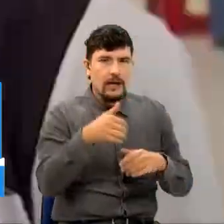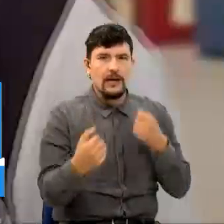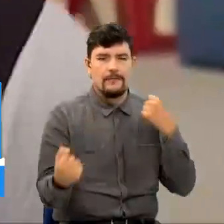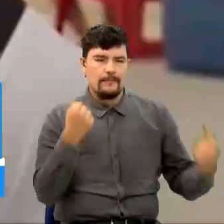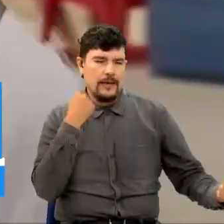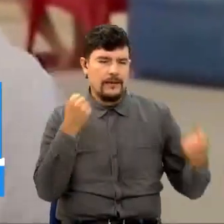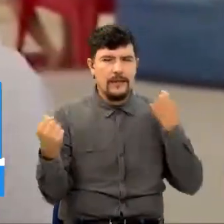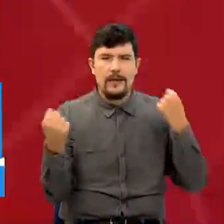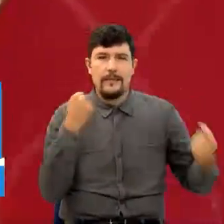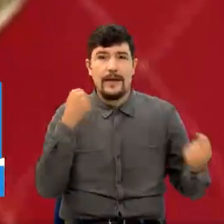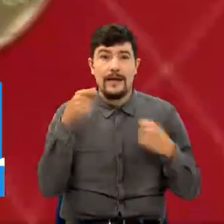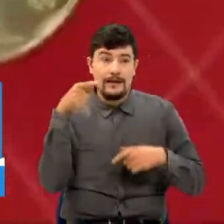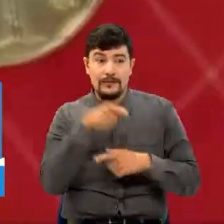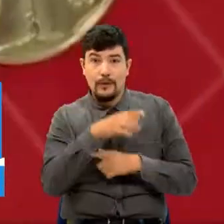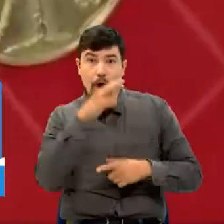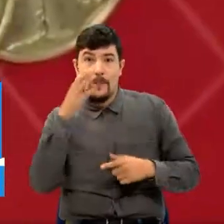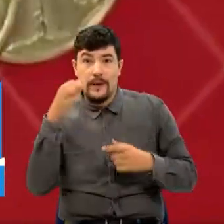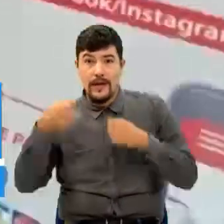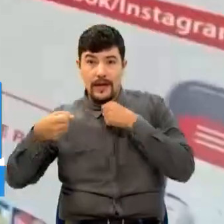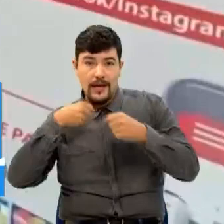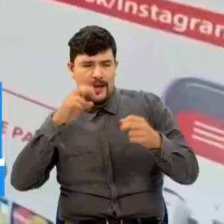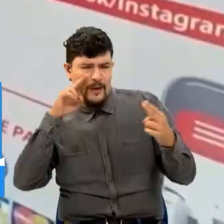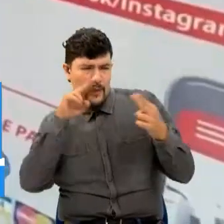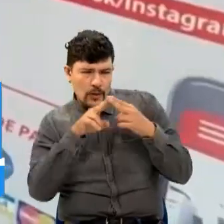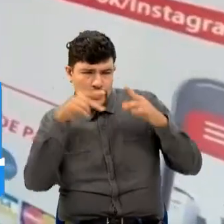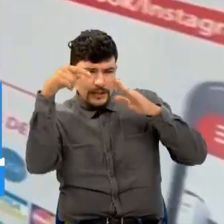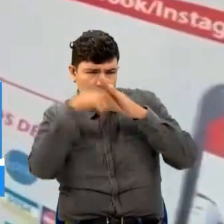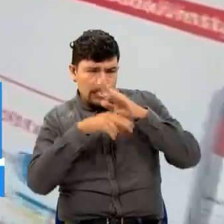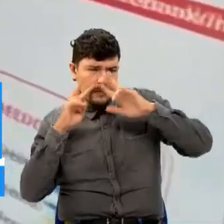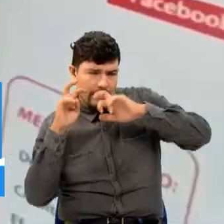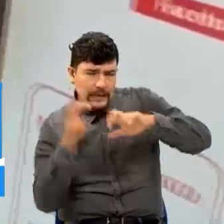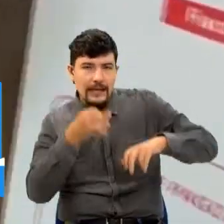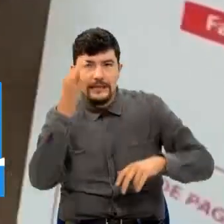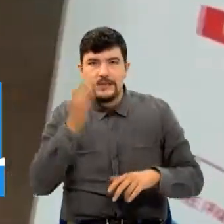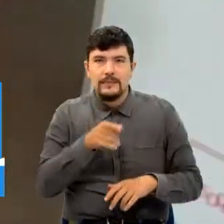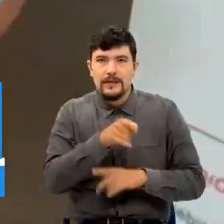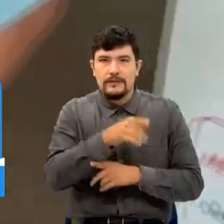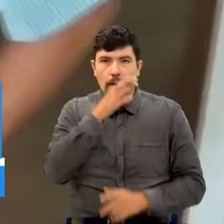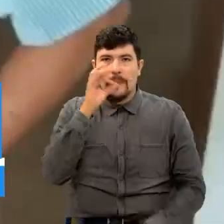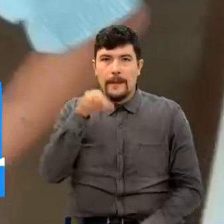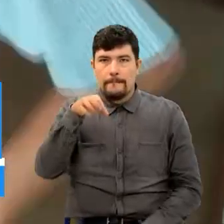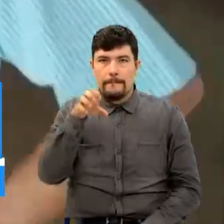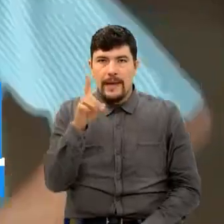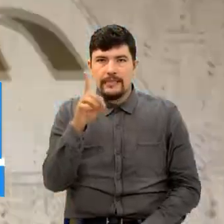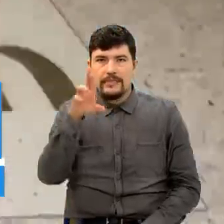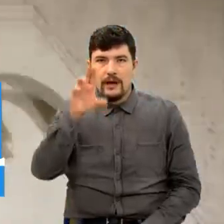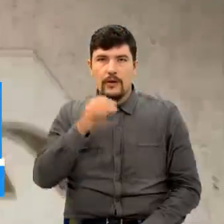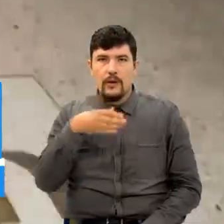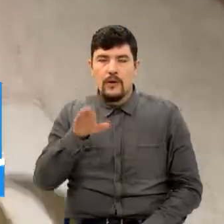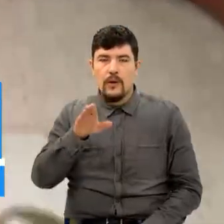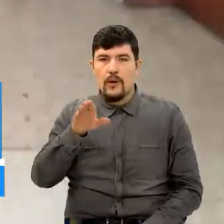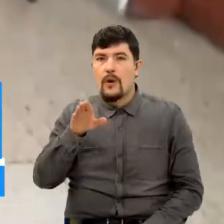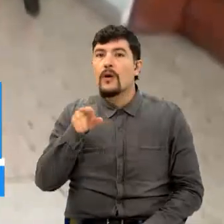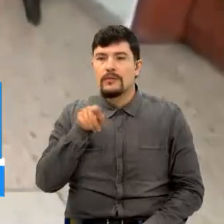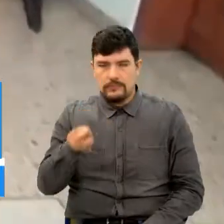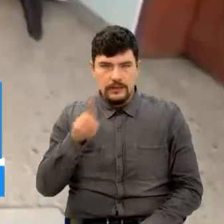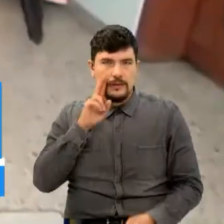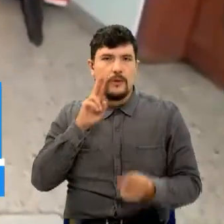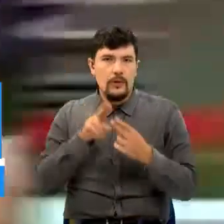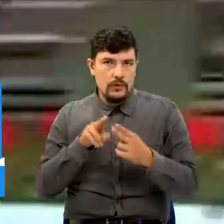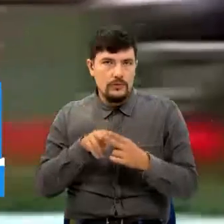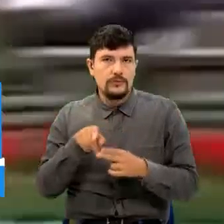han entregado grandes logros al departamento y siempre la pluma de Pedro Jáuregui estuvo ahí para reseñarlos en el diario La